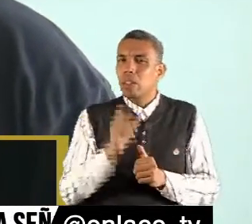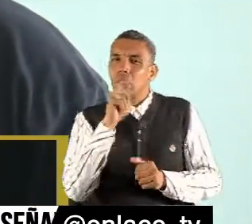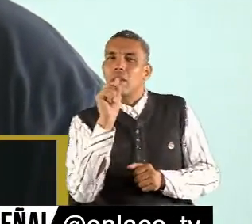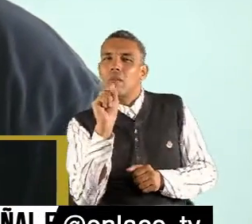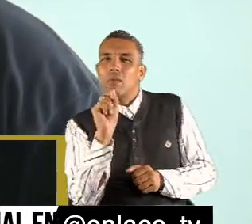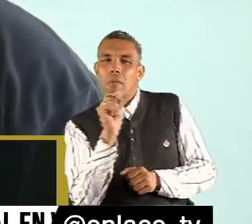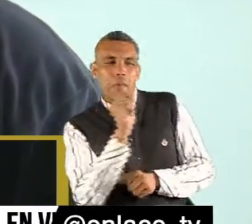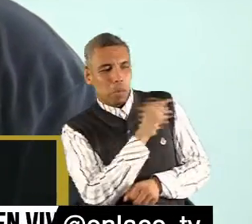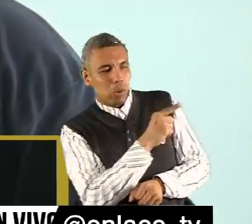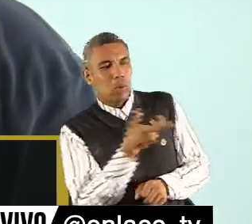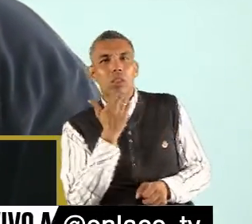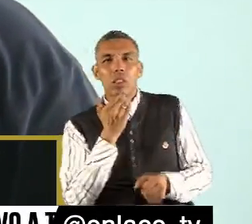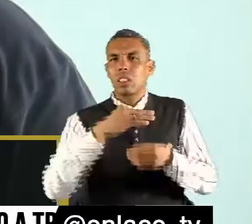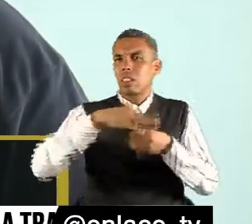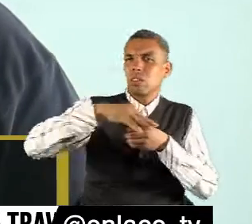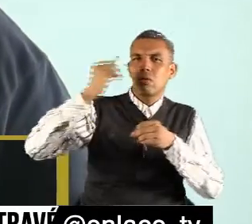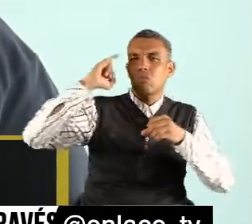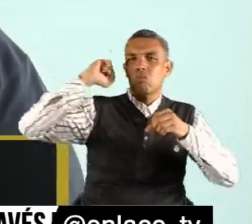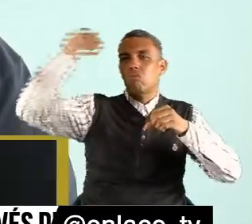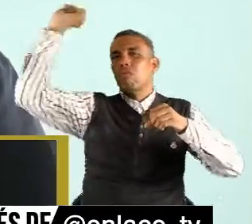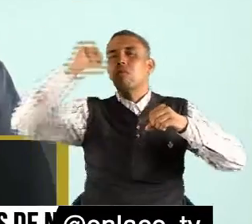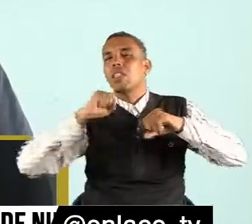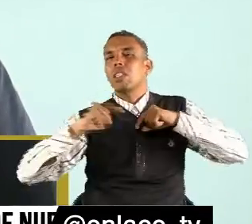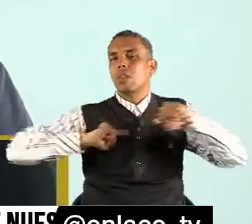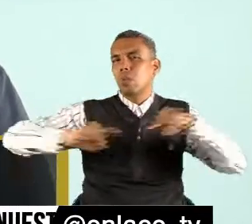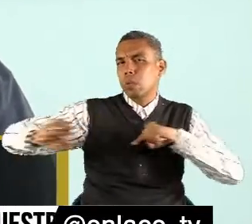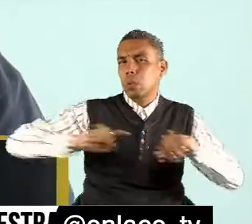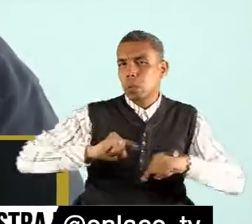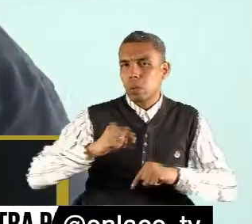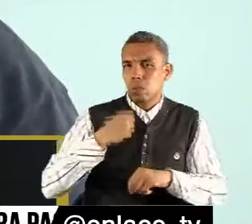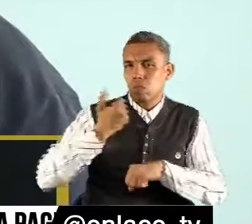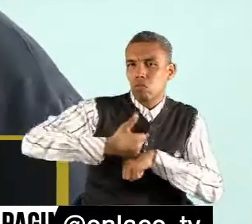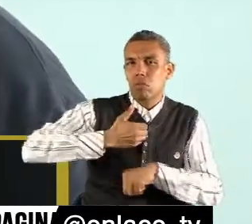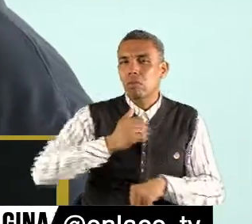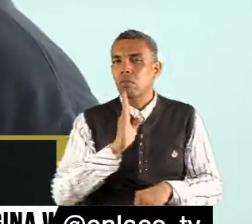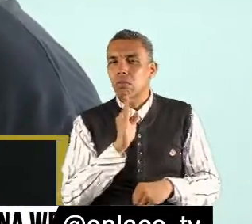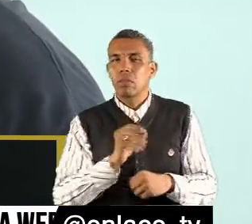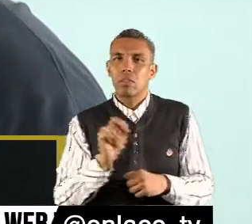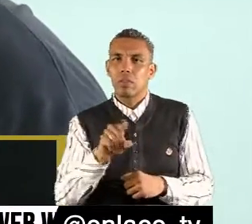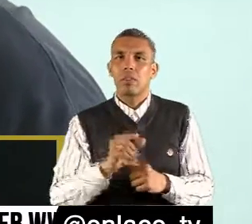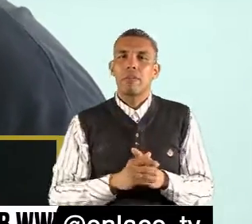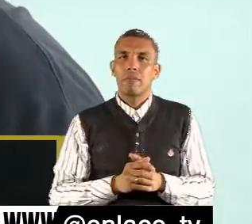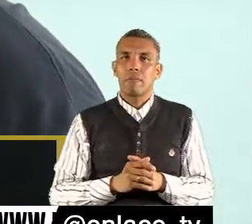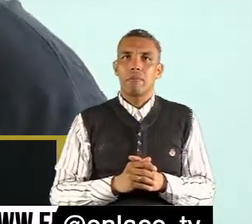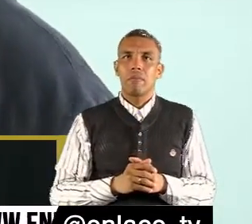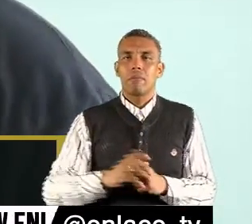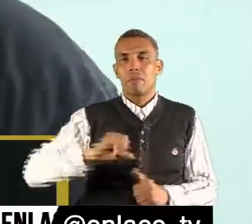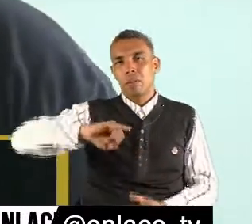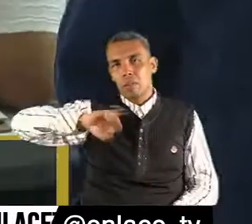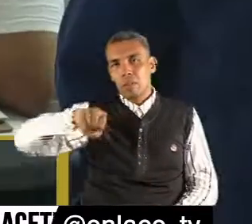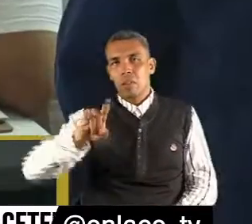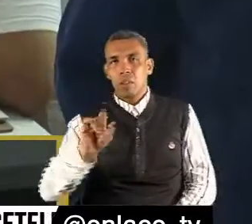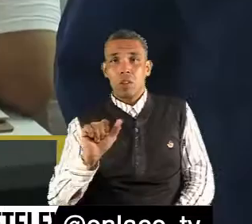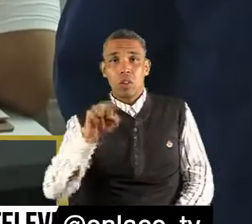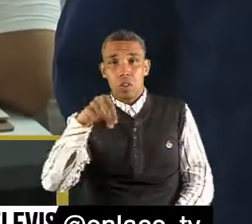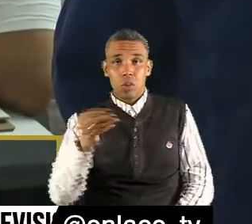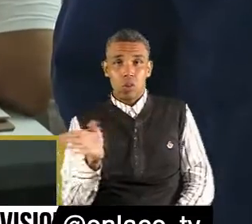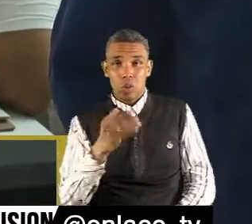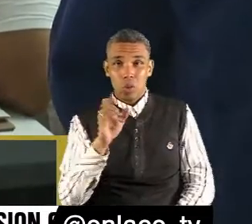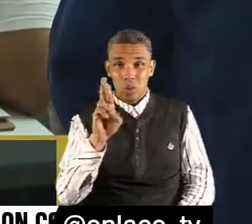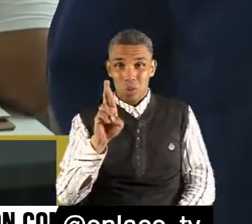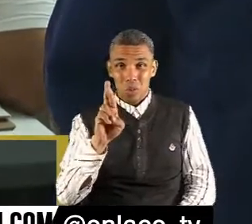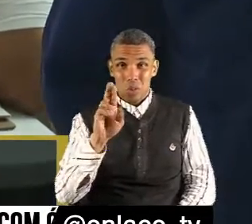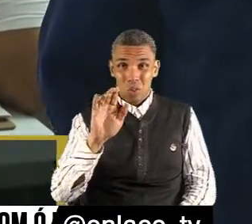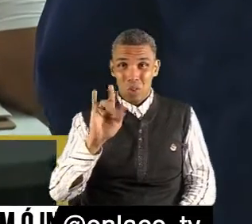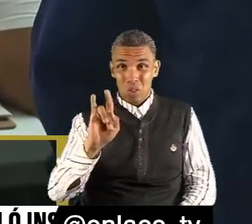departamental después de estas elecciones por Barranca Bermeja? Directorio, ahí nos va a poder acompañar Juan Carlos Rueda, que sacó una muy buena votación en la lista que